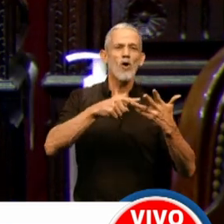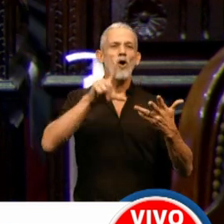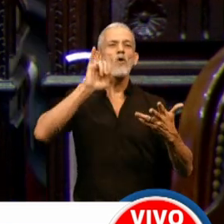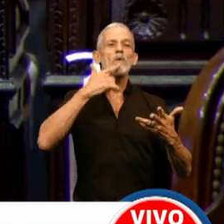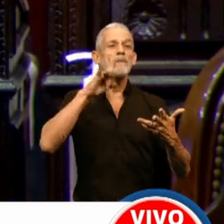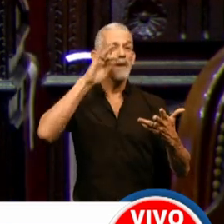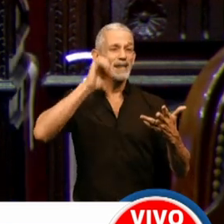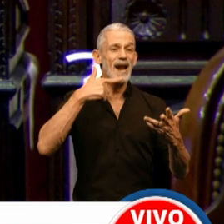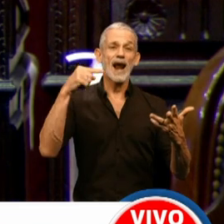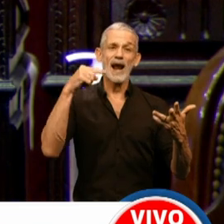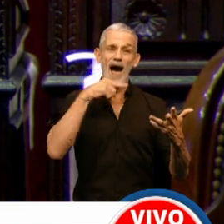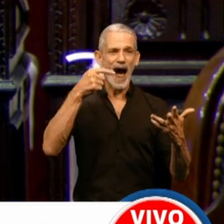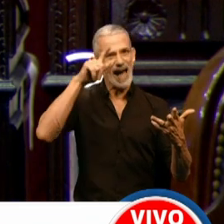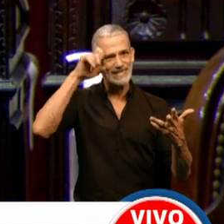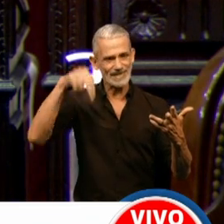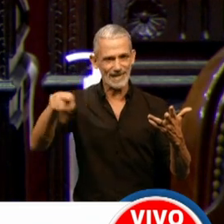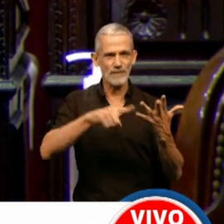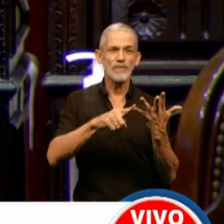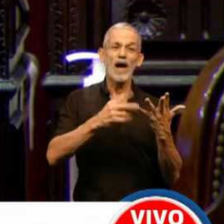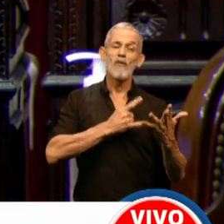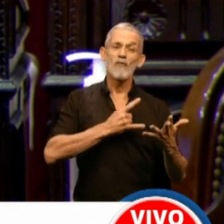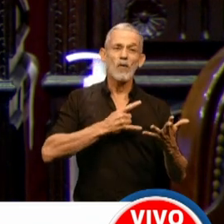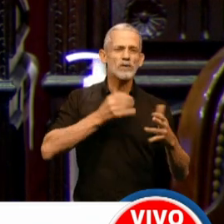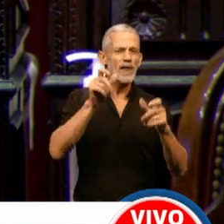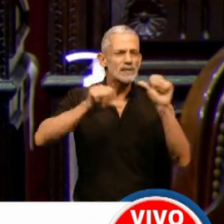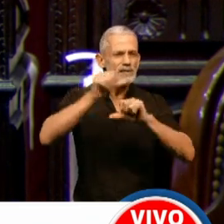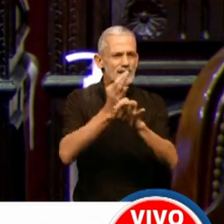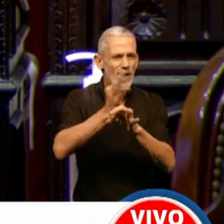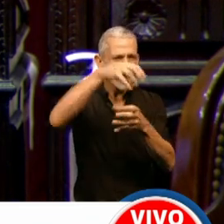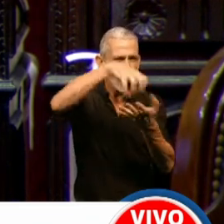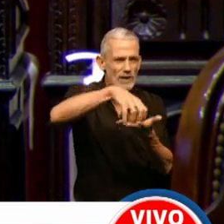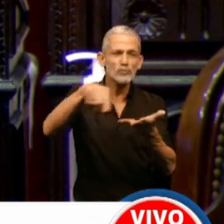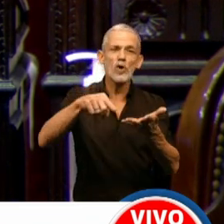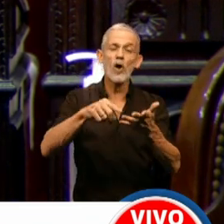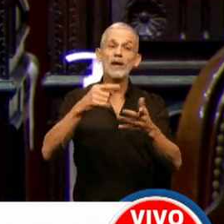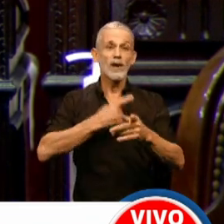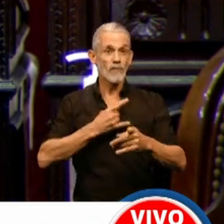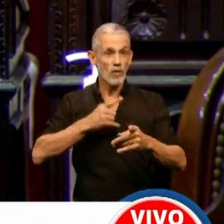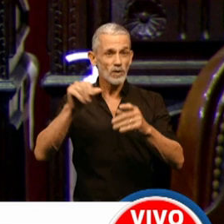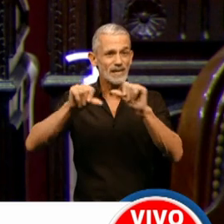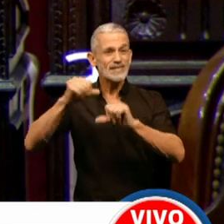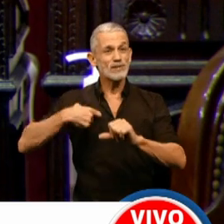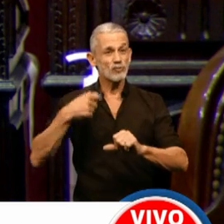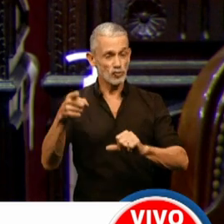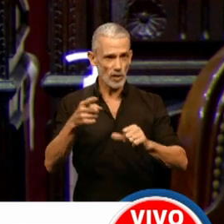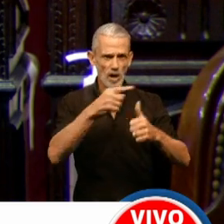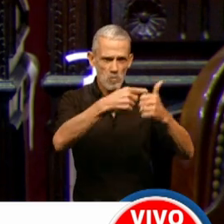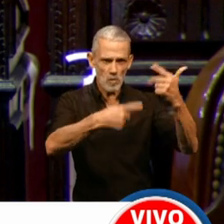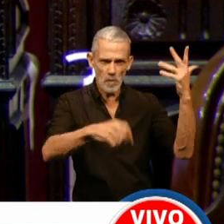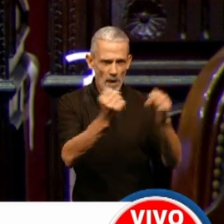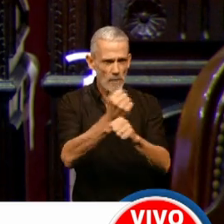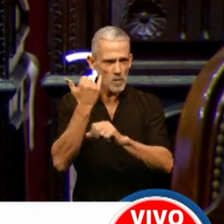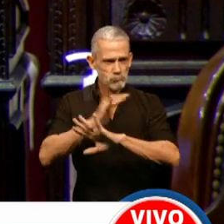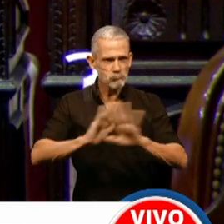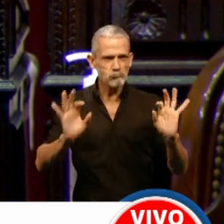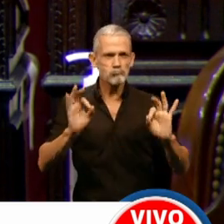beltrán hay en la facultad de ciencias de la educación y redes sociales así como